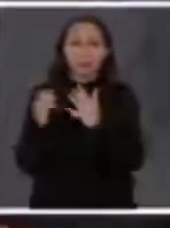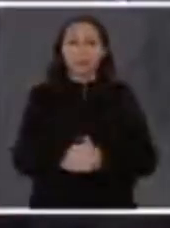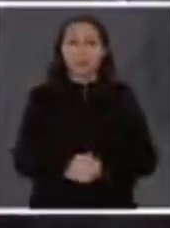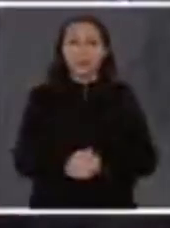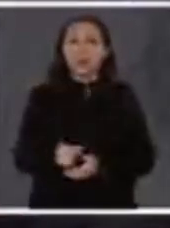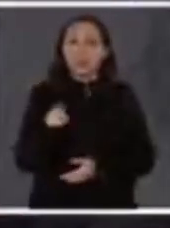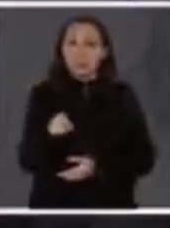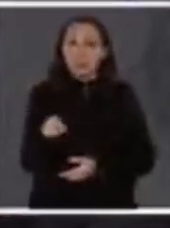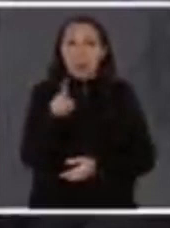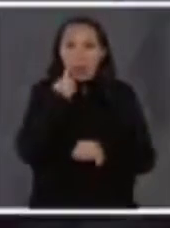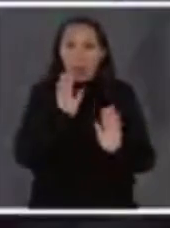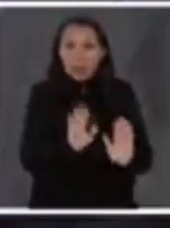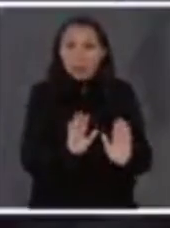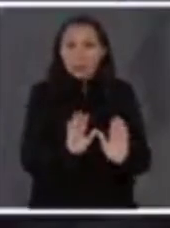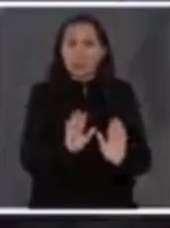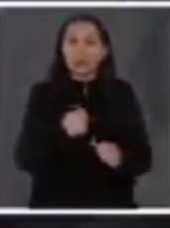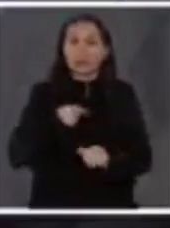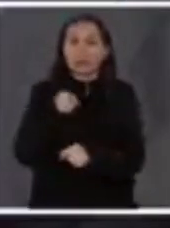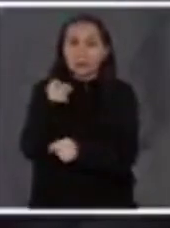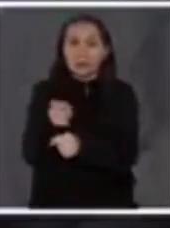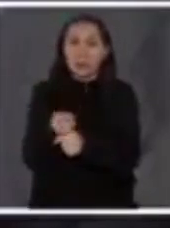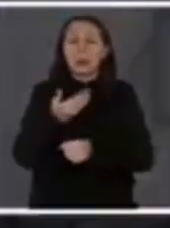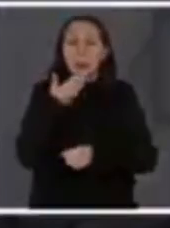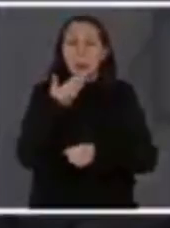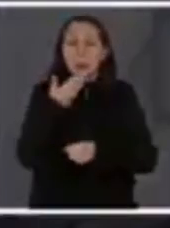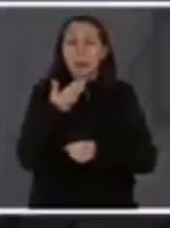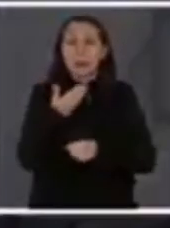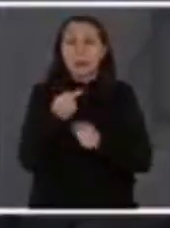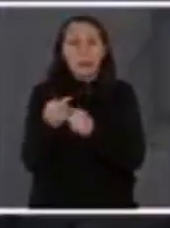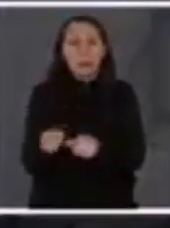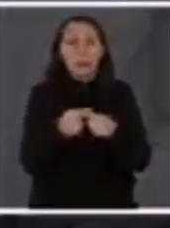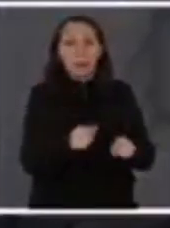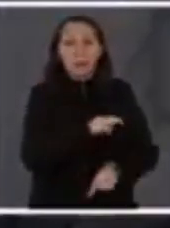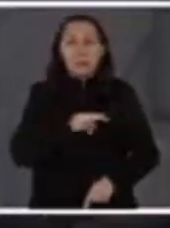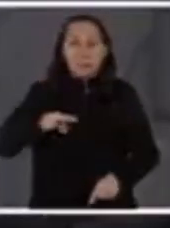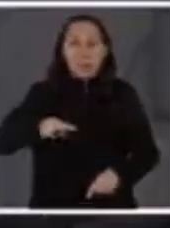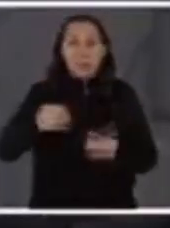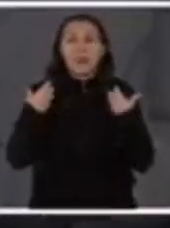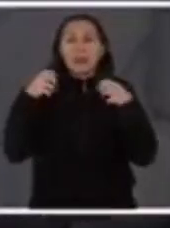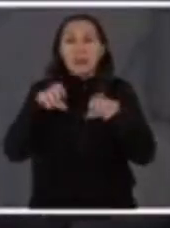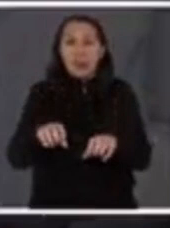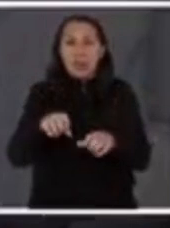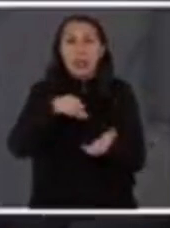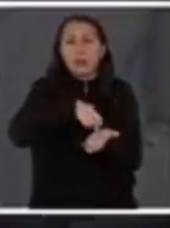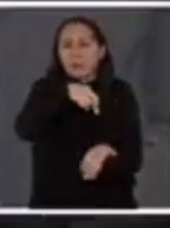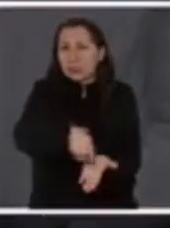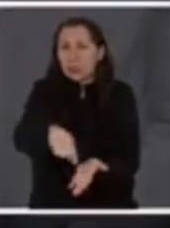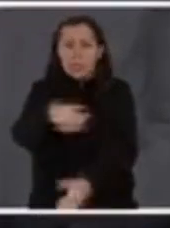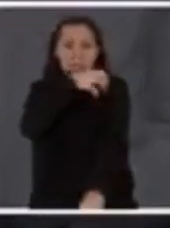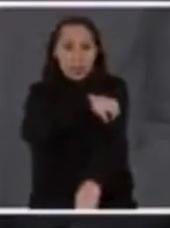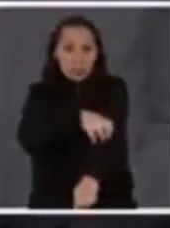Y así se lo he instruido también a los diferentes ministros, delegados, provinciales,